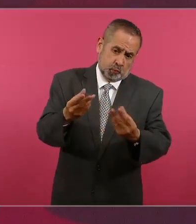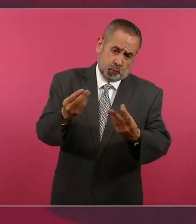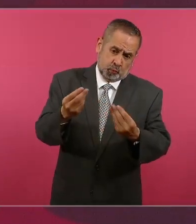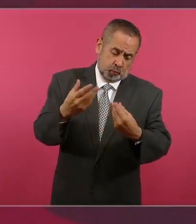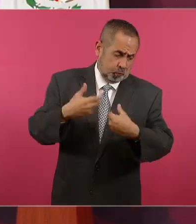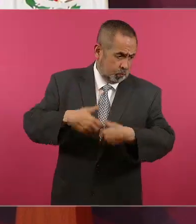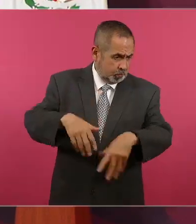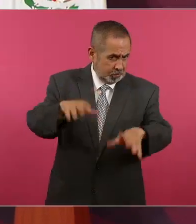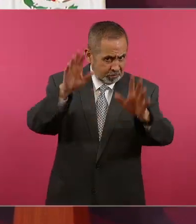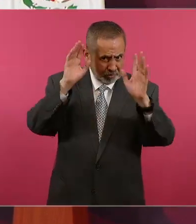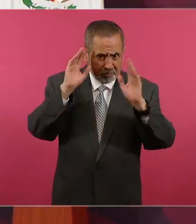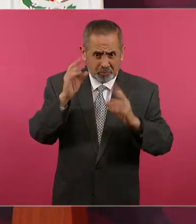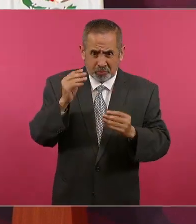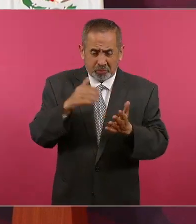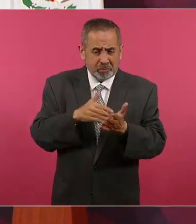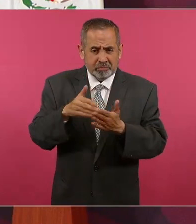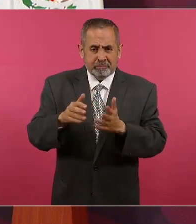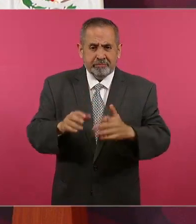Costó